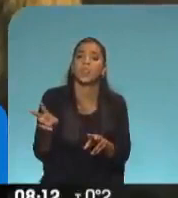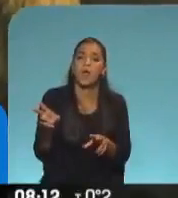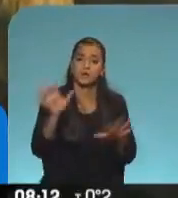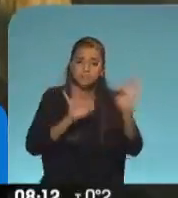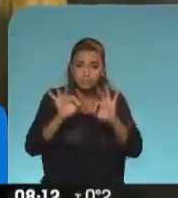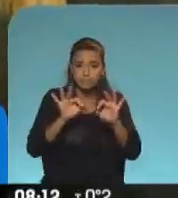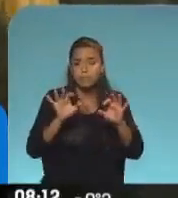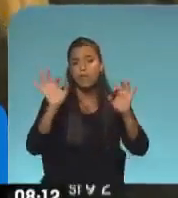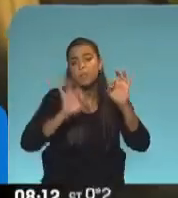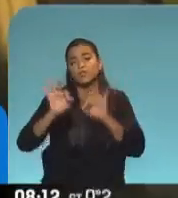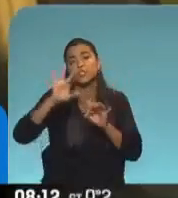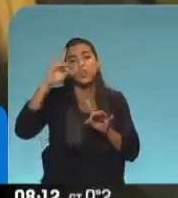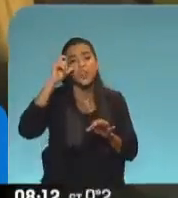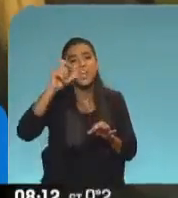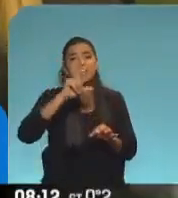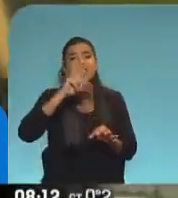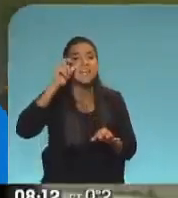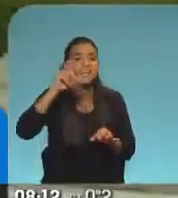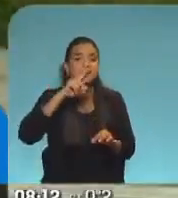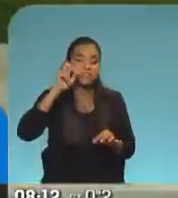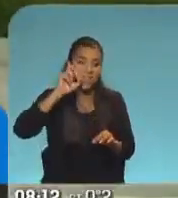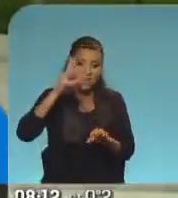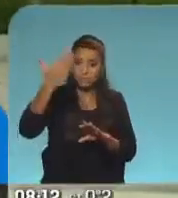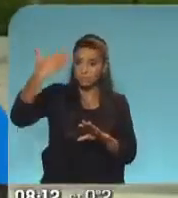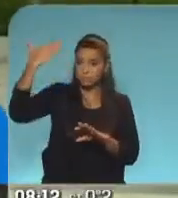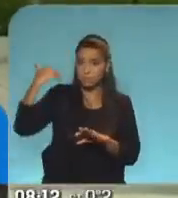detectar que se venía realizando hace ya desde hace una semana